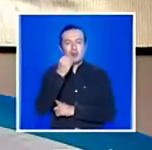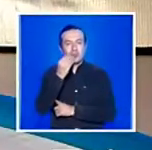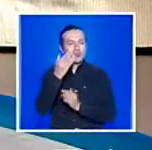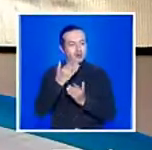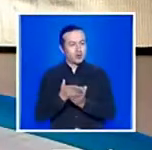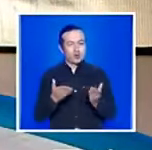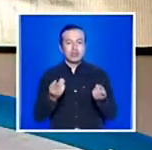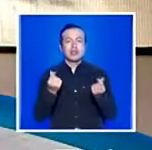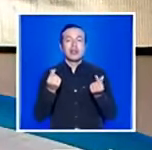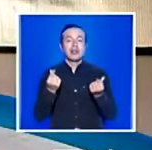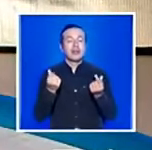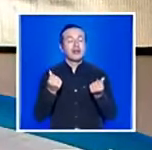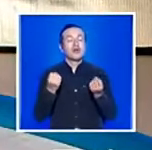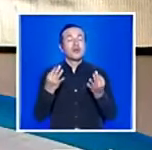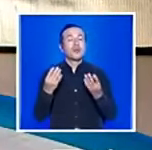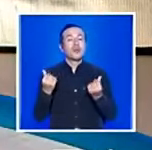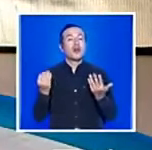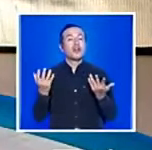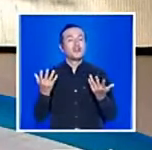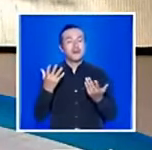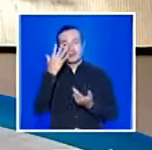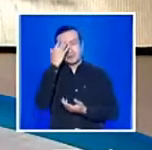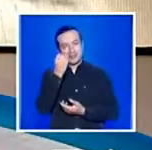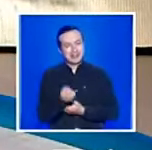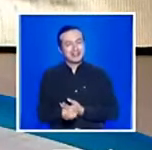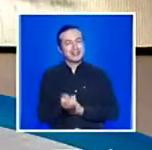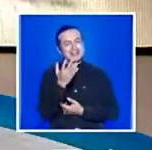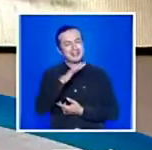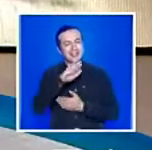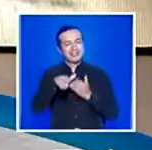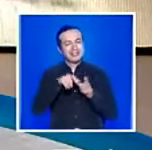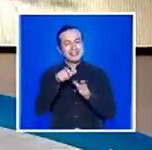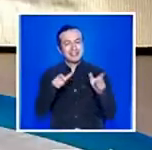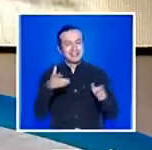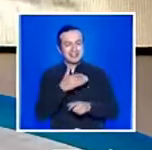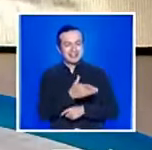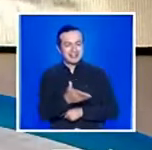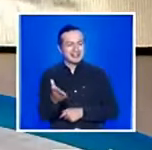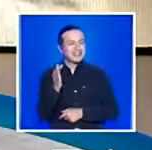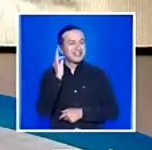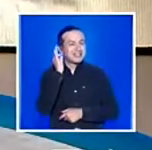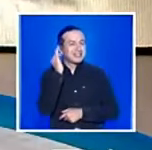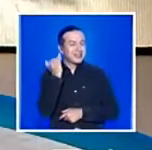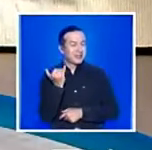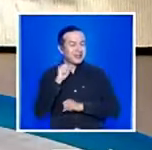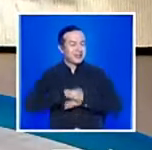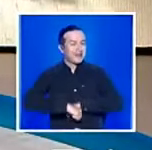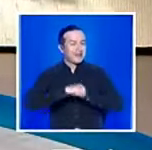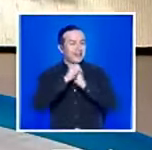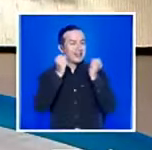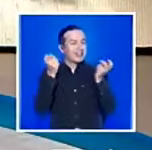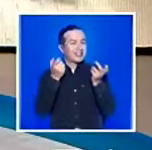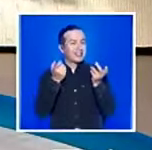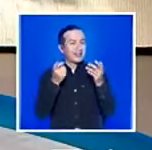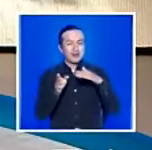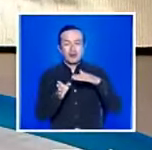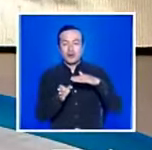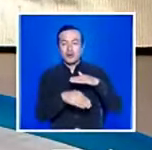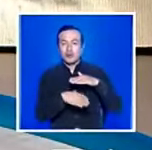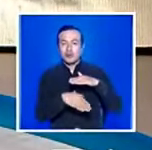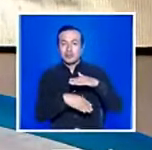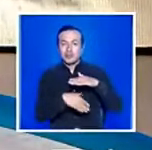los precios sobre todo. Muy buenos días a usted y a todas las caseritas que nos acompañan esta mañana. Cuénteme qué ingredientes se necesita